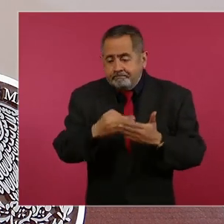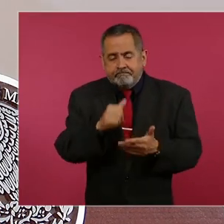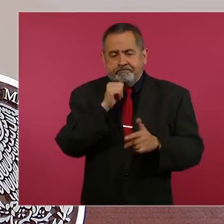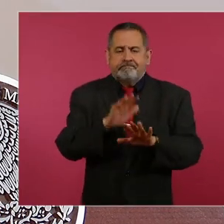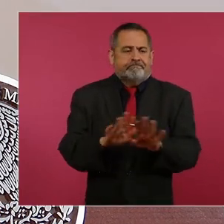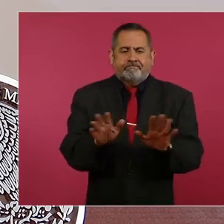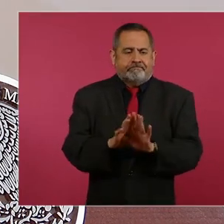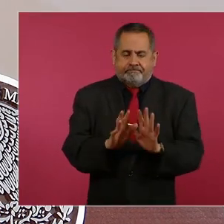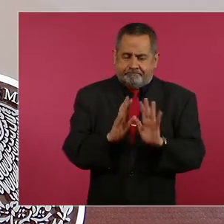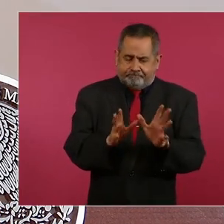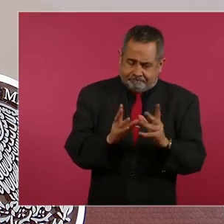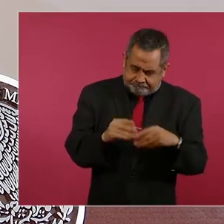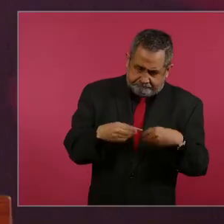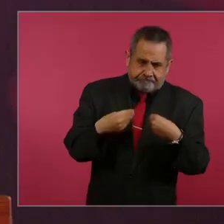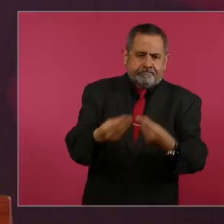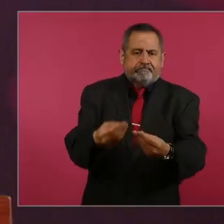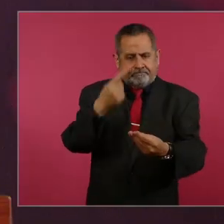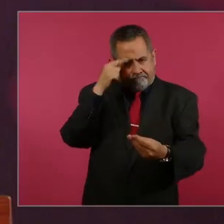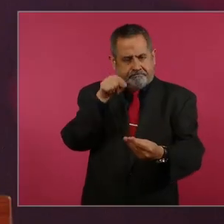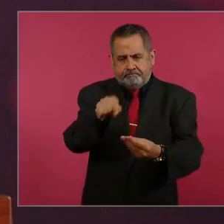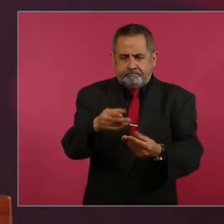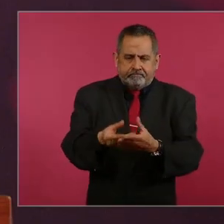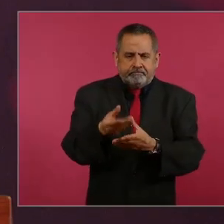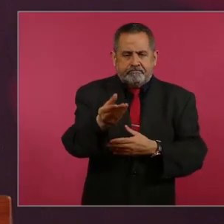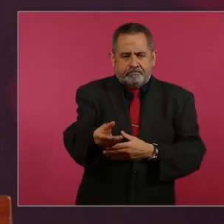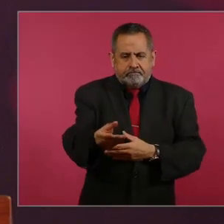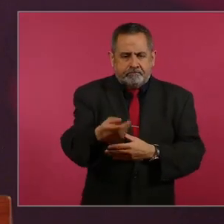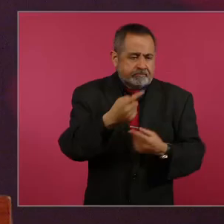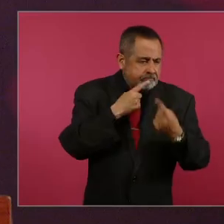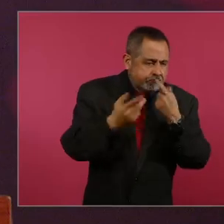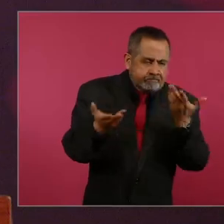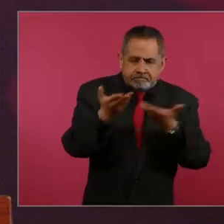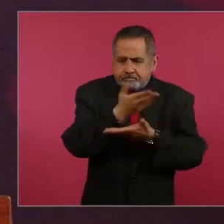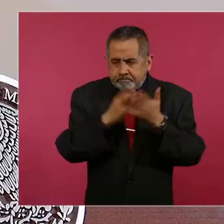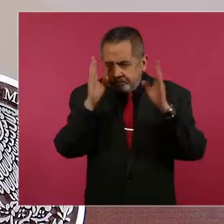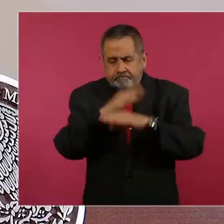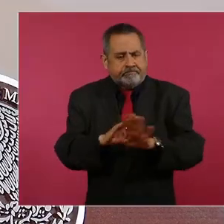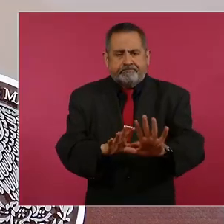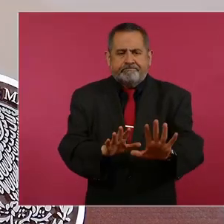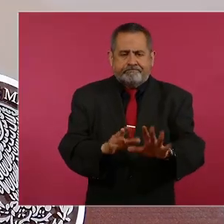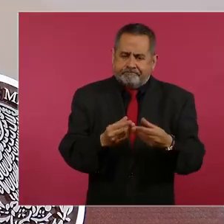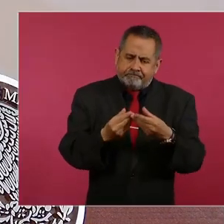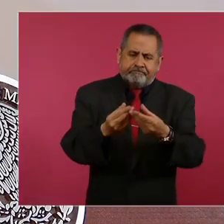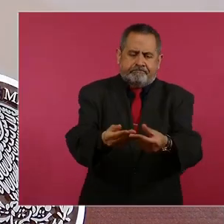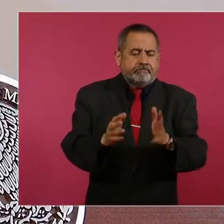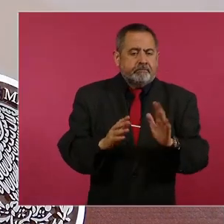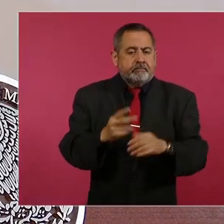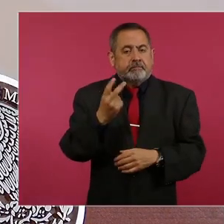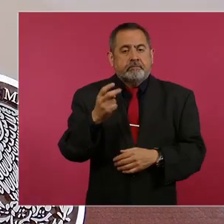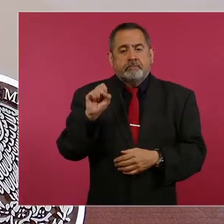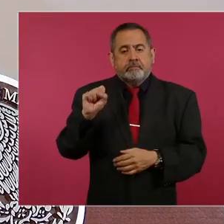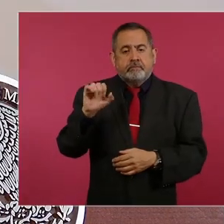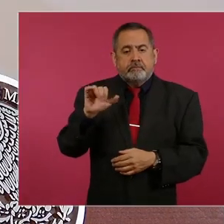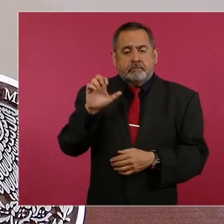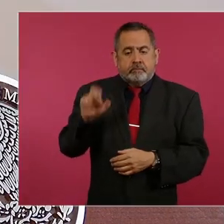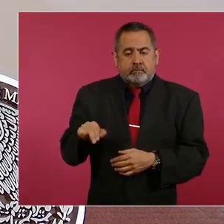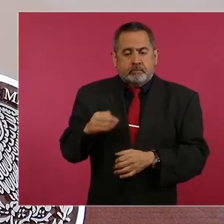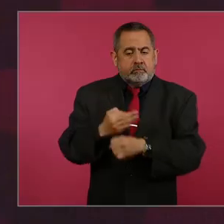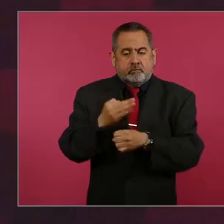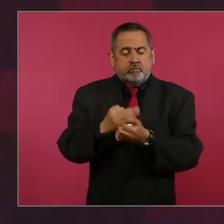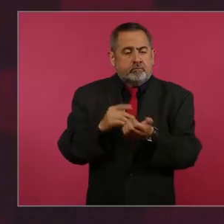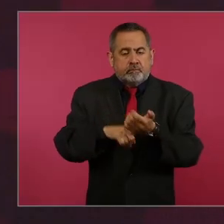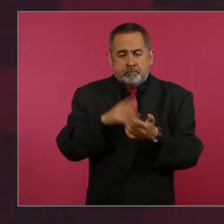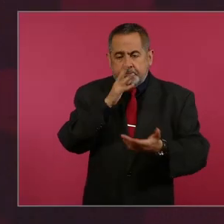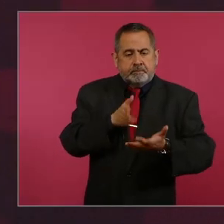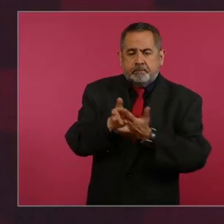el tema o el esquema específico de consolidación fiscal. Por tanto, la Corte hasta este momento ya